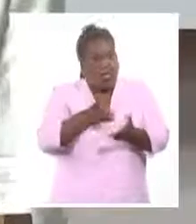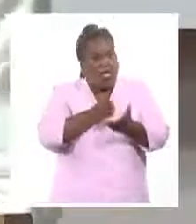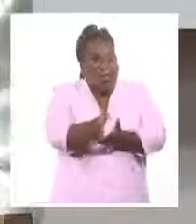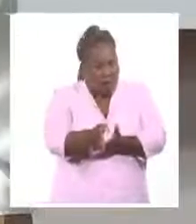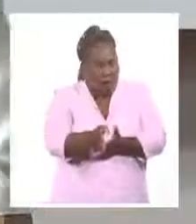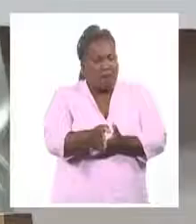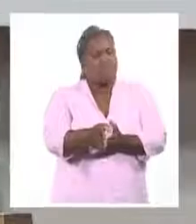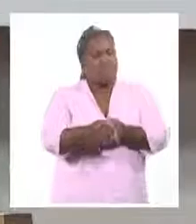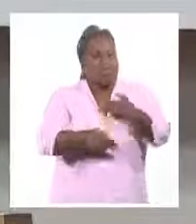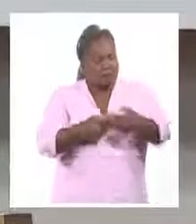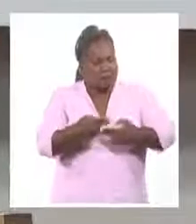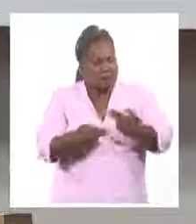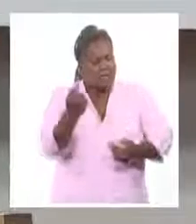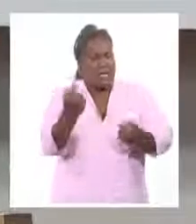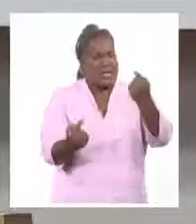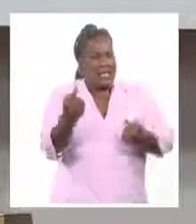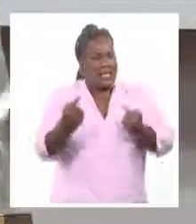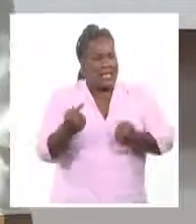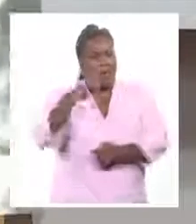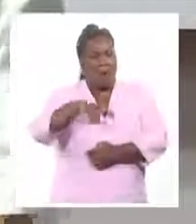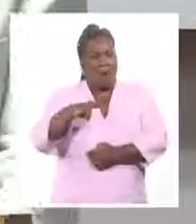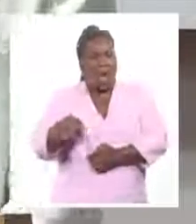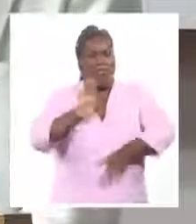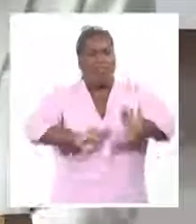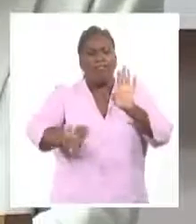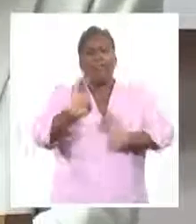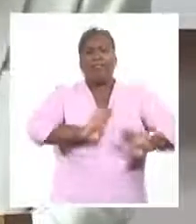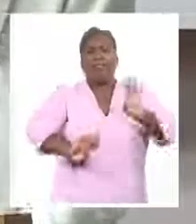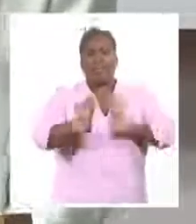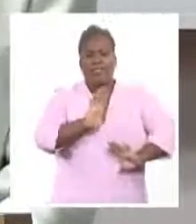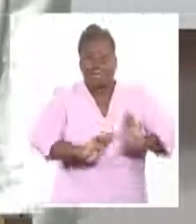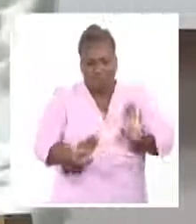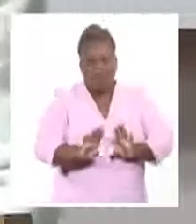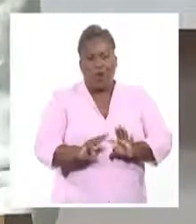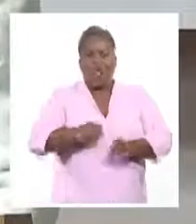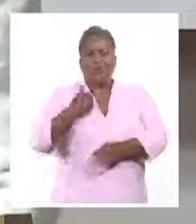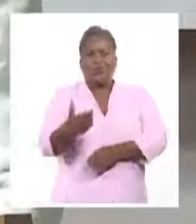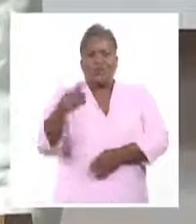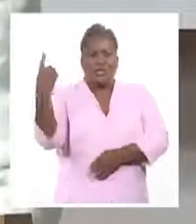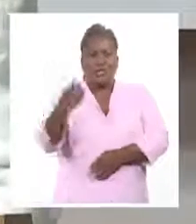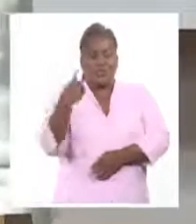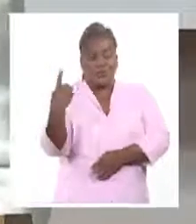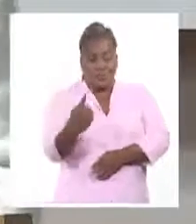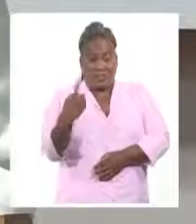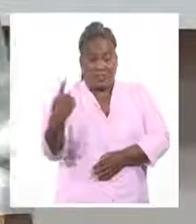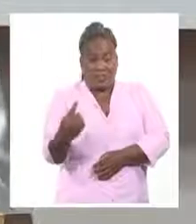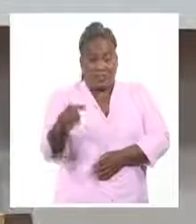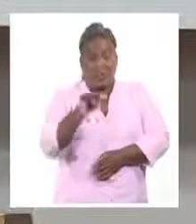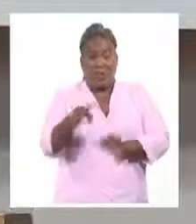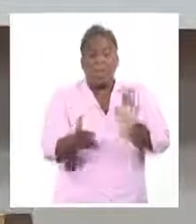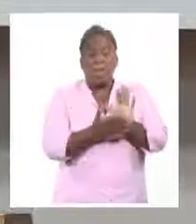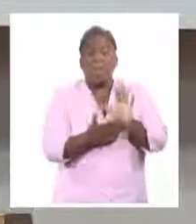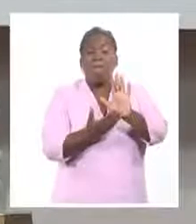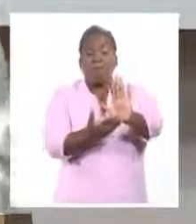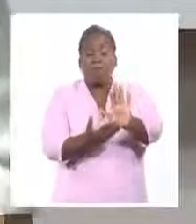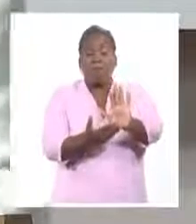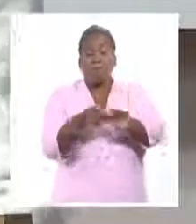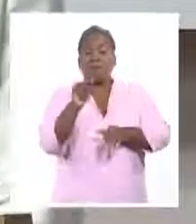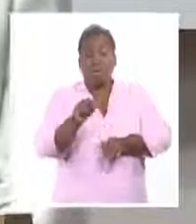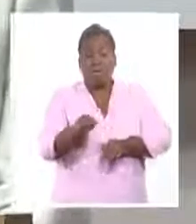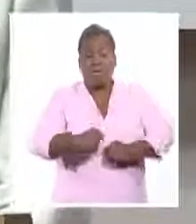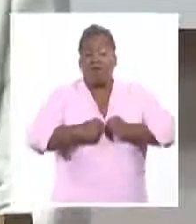la alternativa, defendiendo espacios y obras del patrimonio nacional y de nueva creación como prueba de su vitalidad.